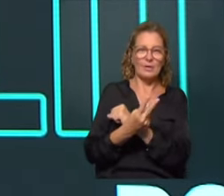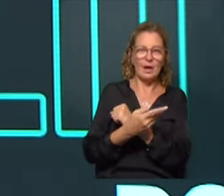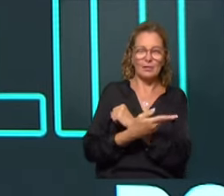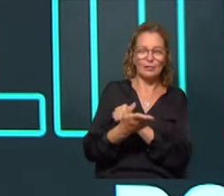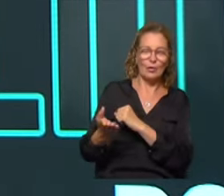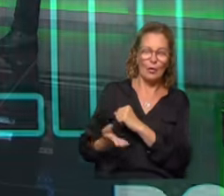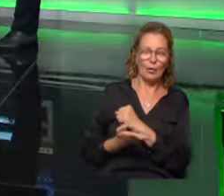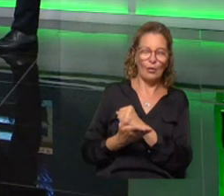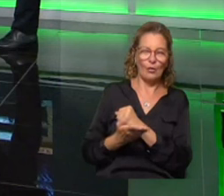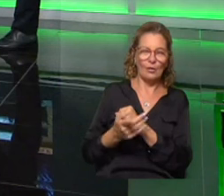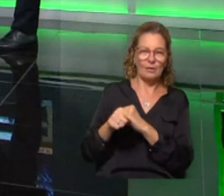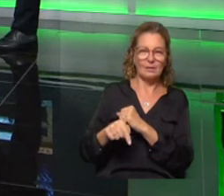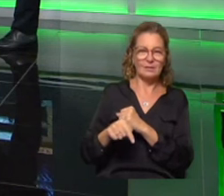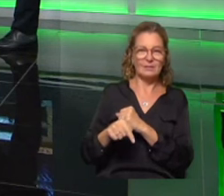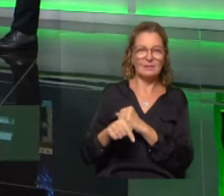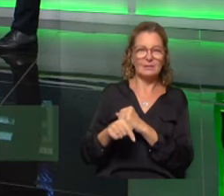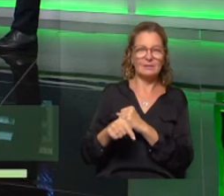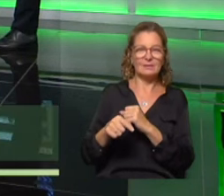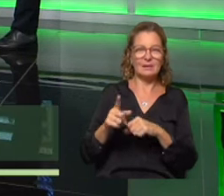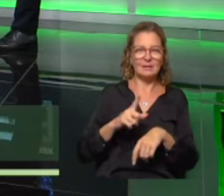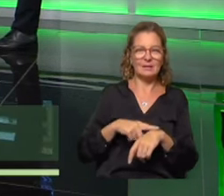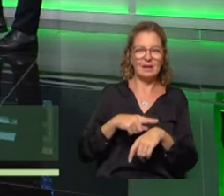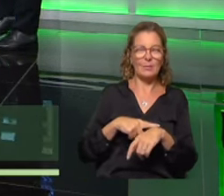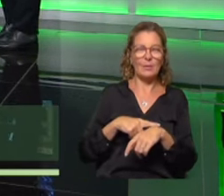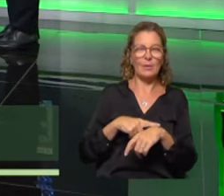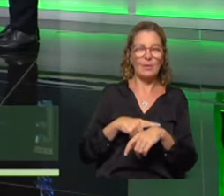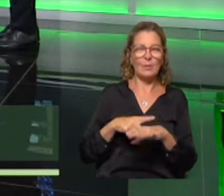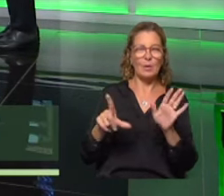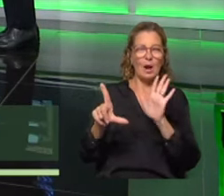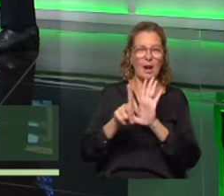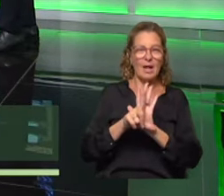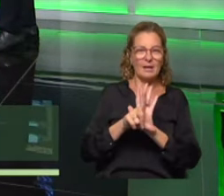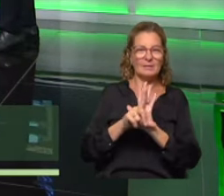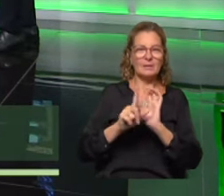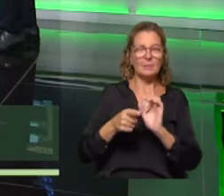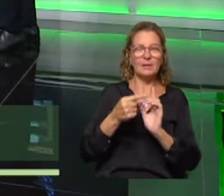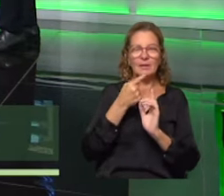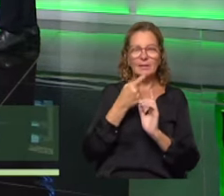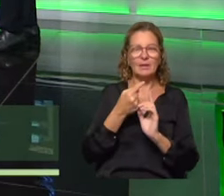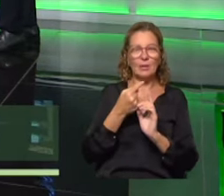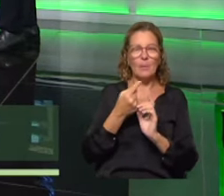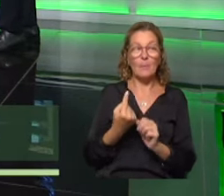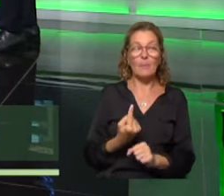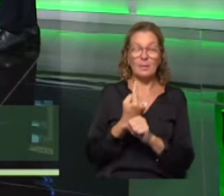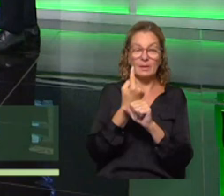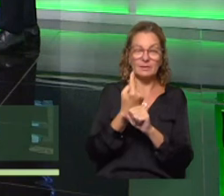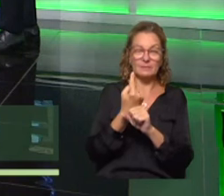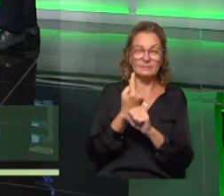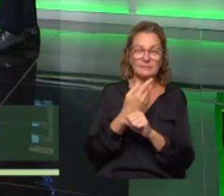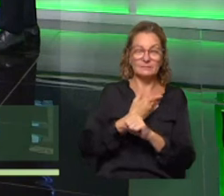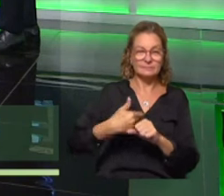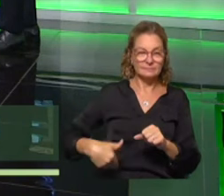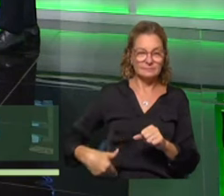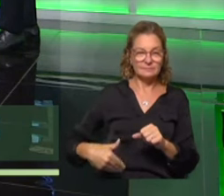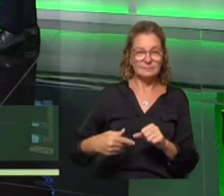la coalición en este periodo en cuanto a las leyes que marcó como prioritarias el gobierno